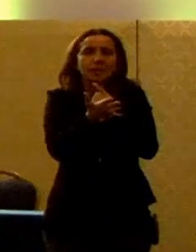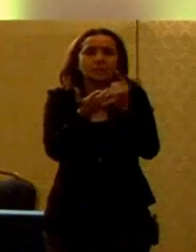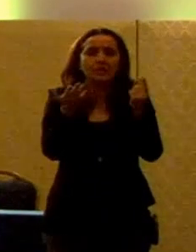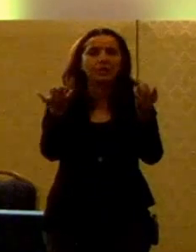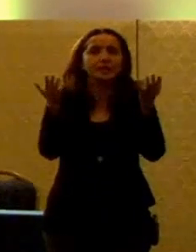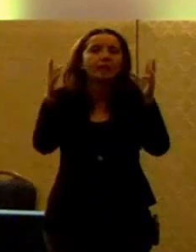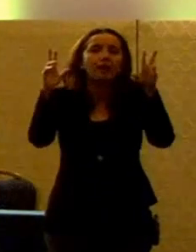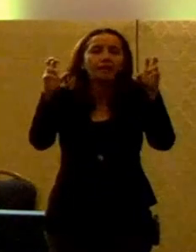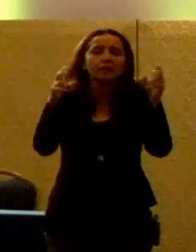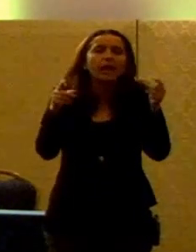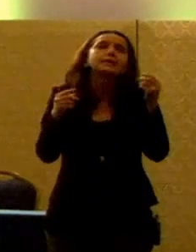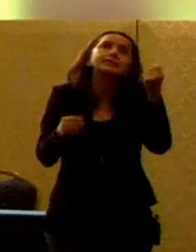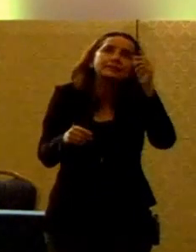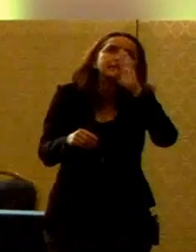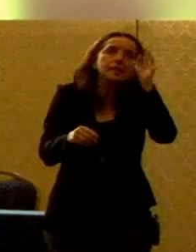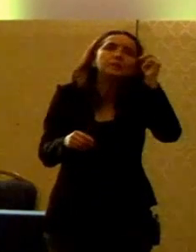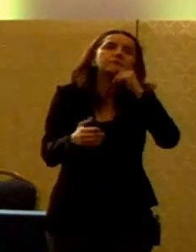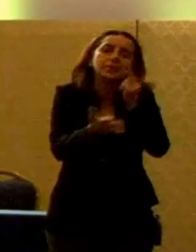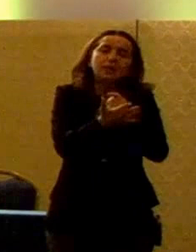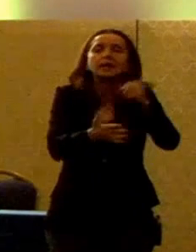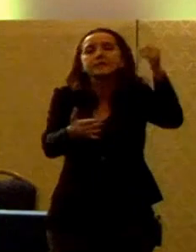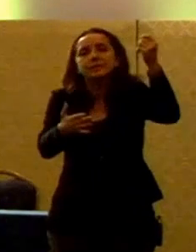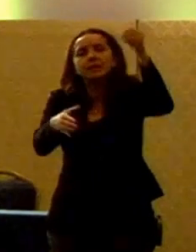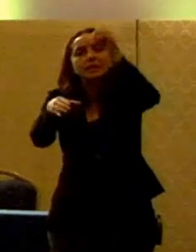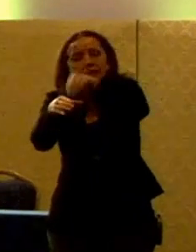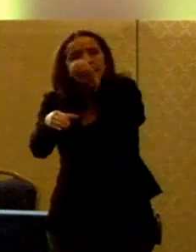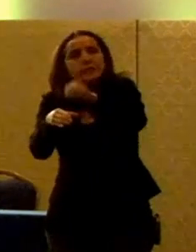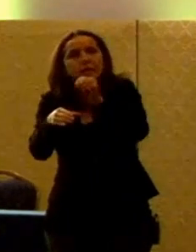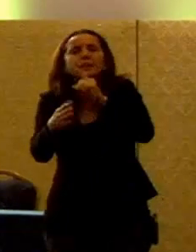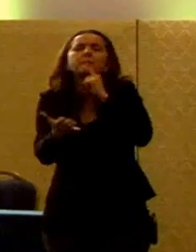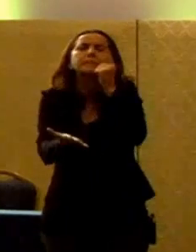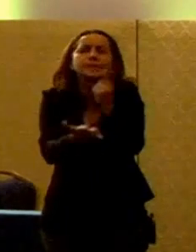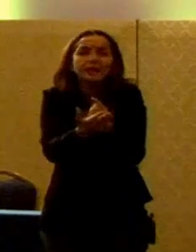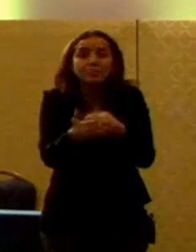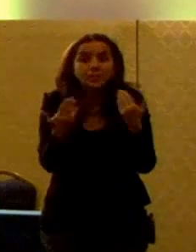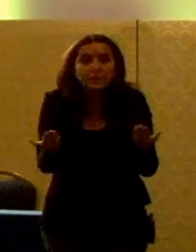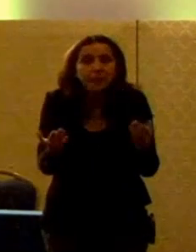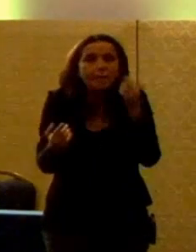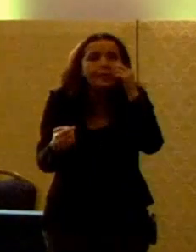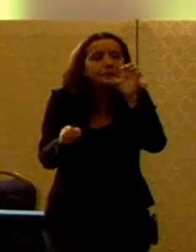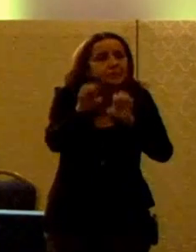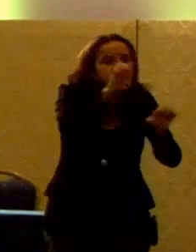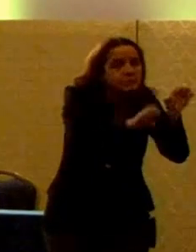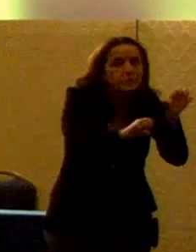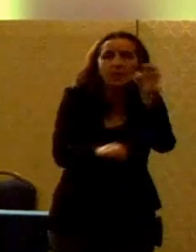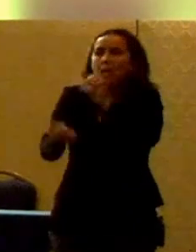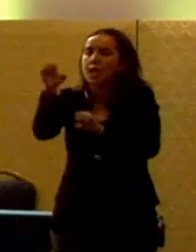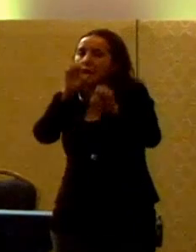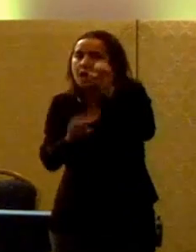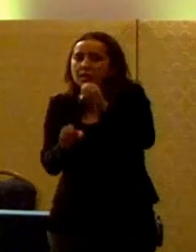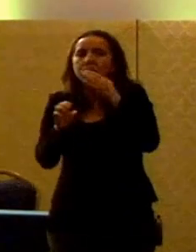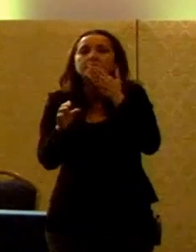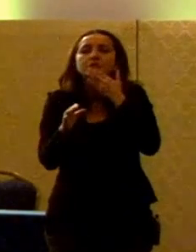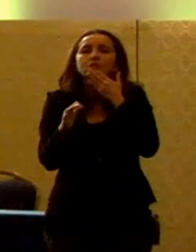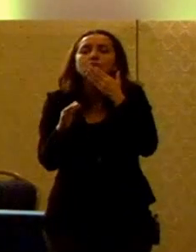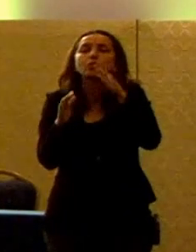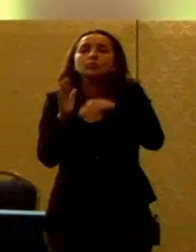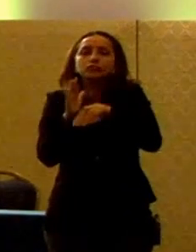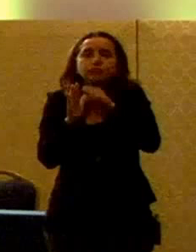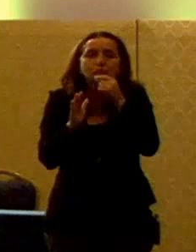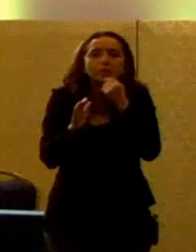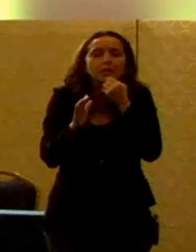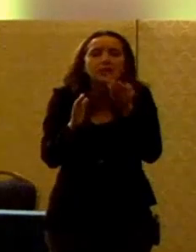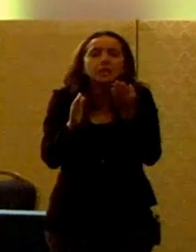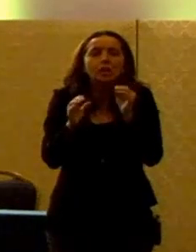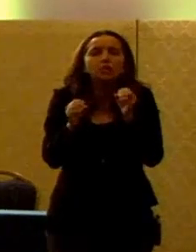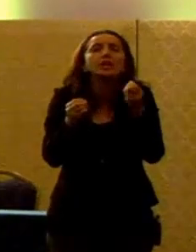que hay que invertirle la reducción, veámoslo de manera tangible, hagamos un análisis de riesgo para definir qué tipo de inversión hacemos,